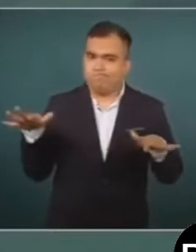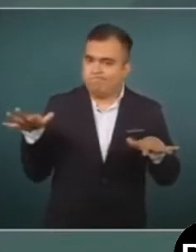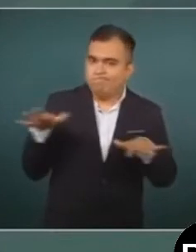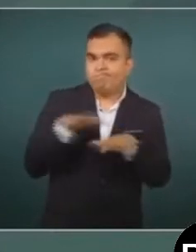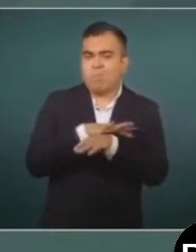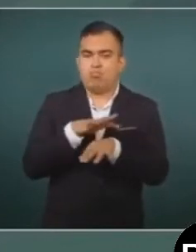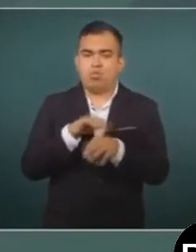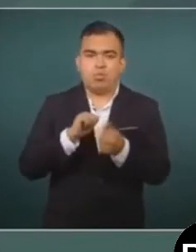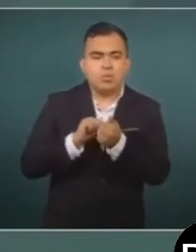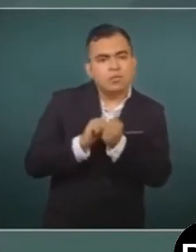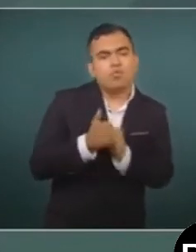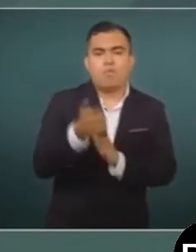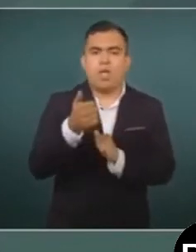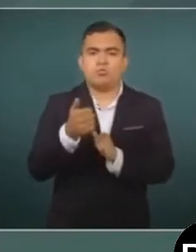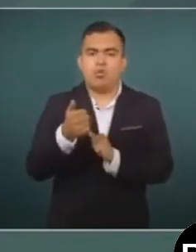que todos